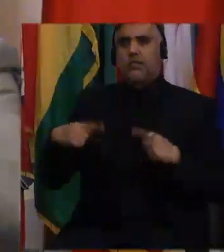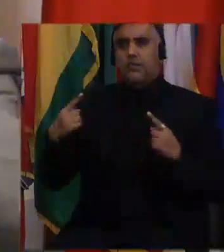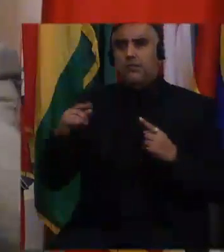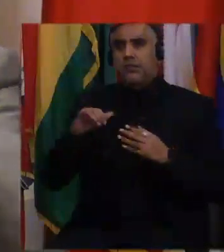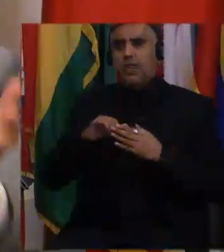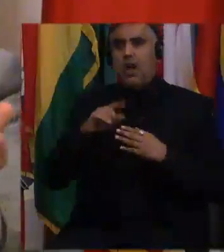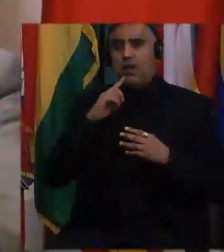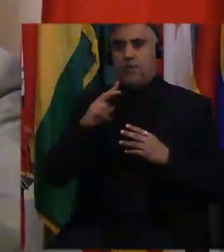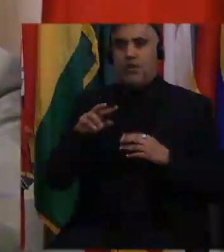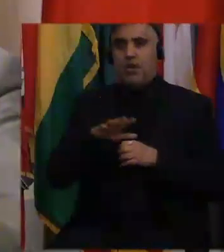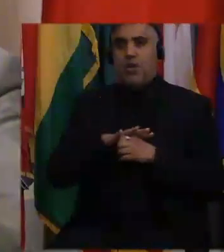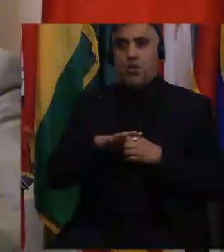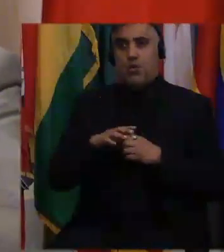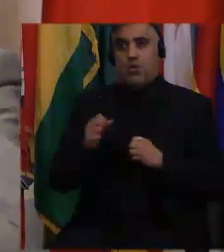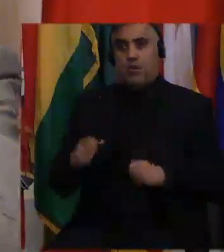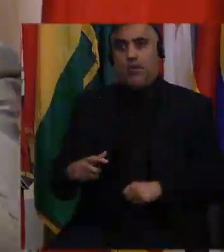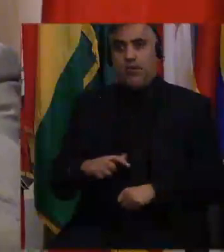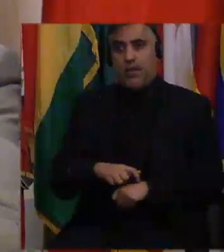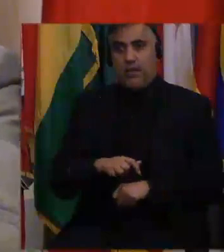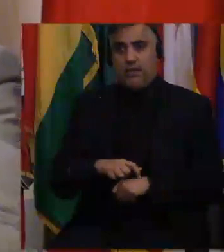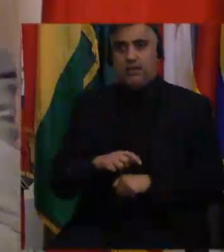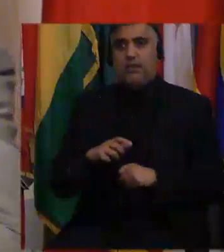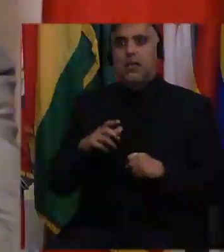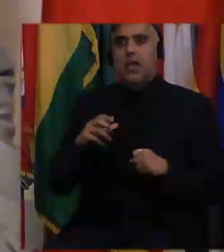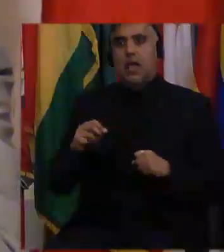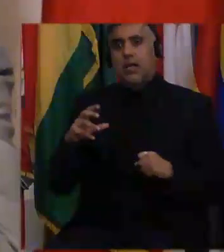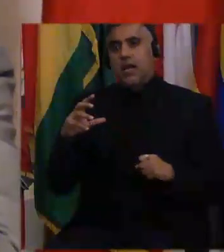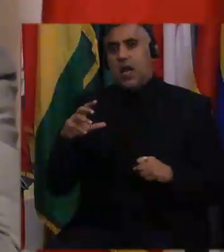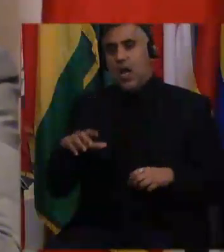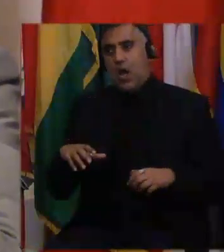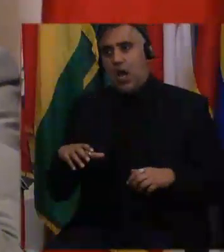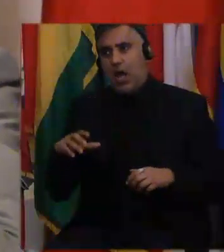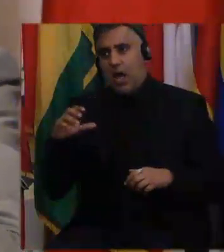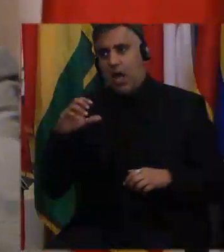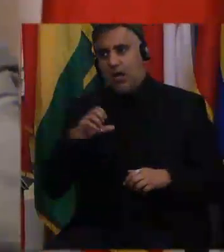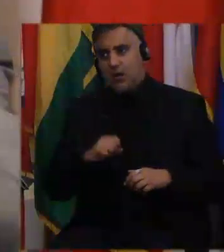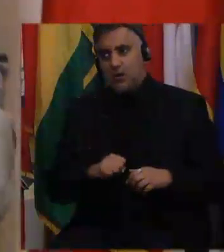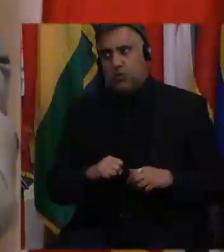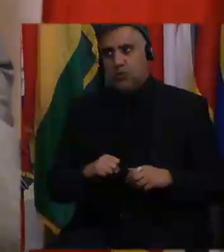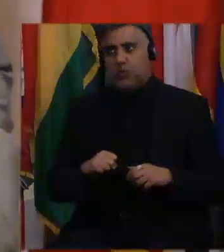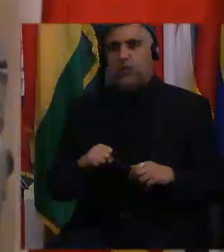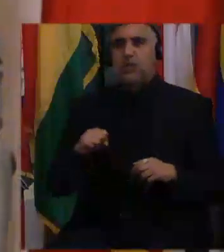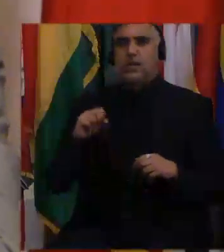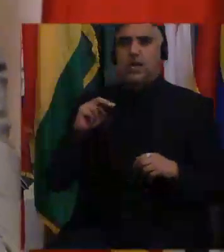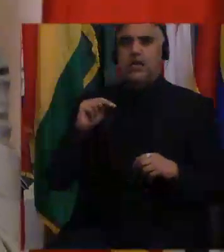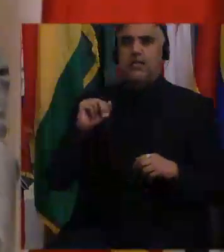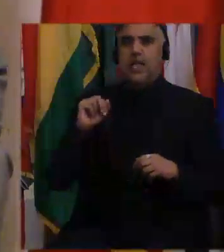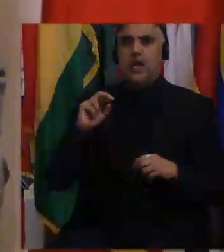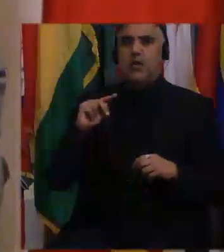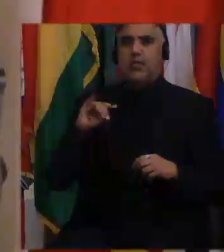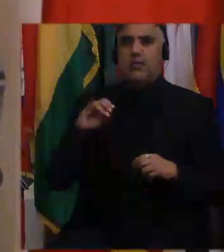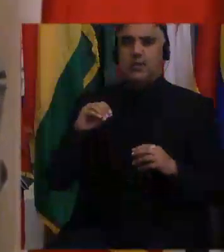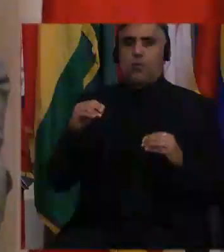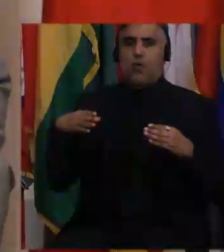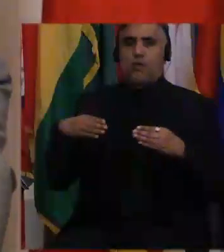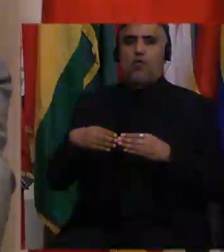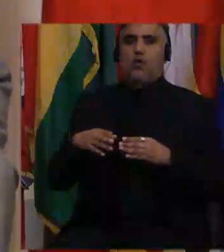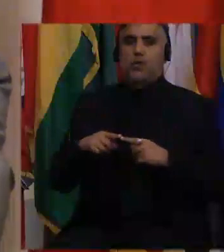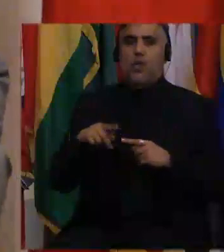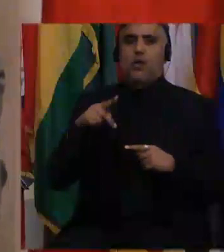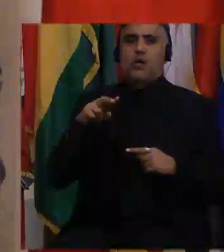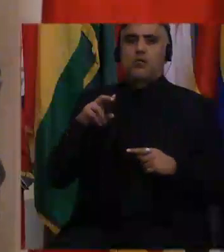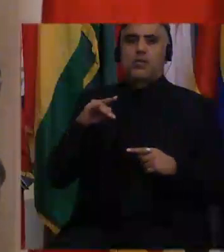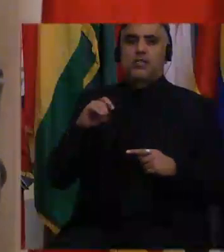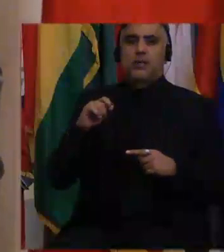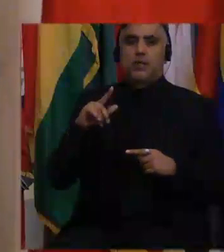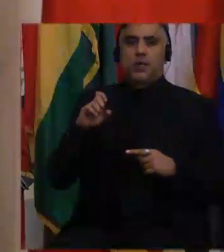y asumir una narrativa un poco más principiológica que ayude a saber identificar concretamente en